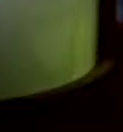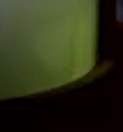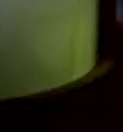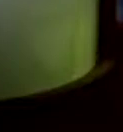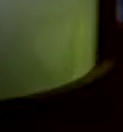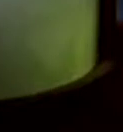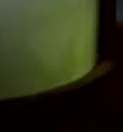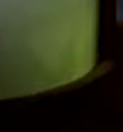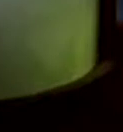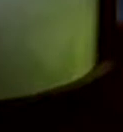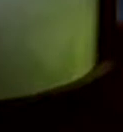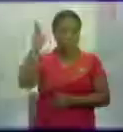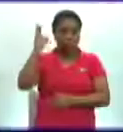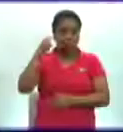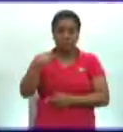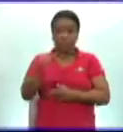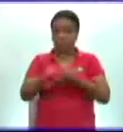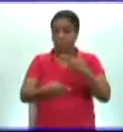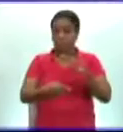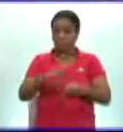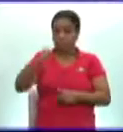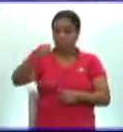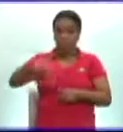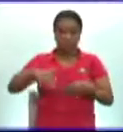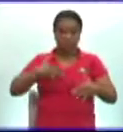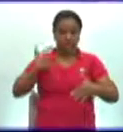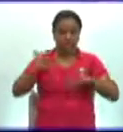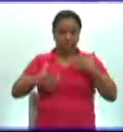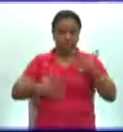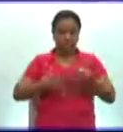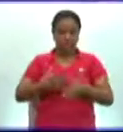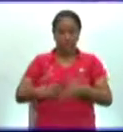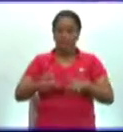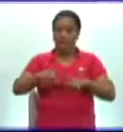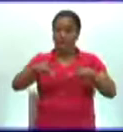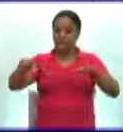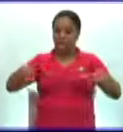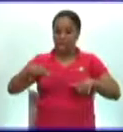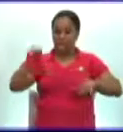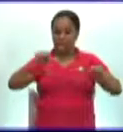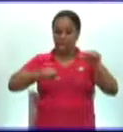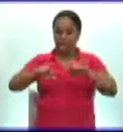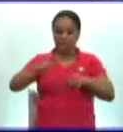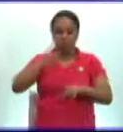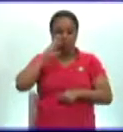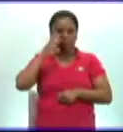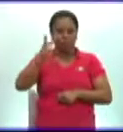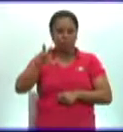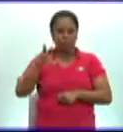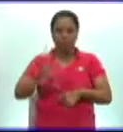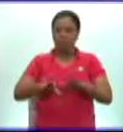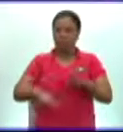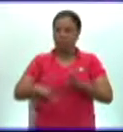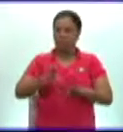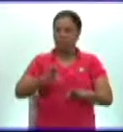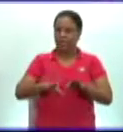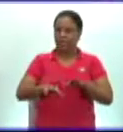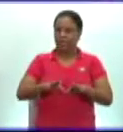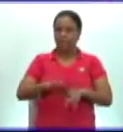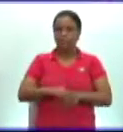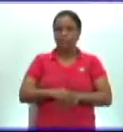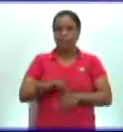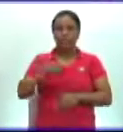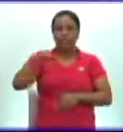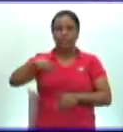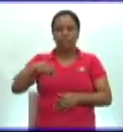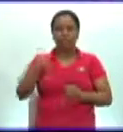¿Se acuerda que cuando hicimos esta actividad en el laboratorio vimos la dependencia de esta fuerza